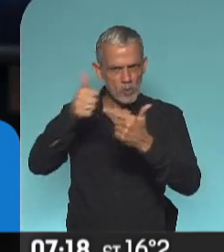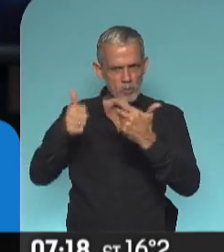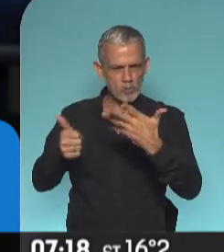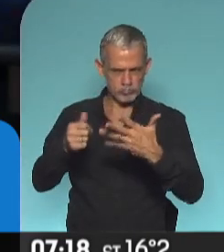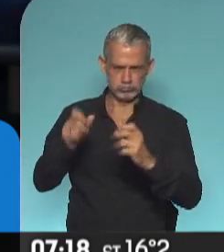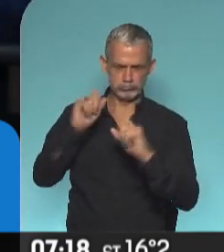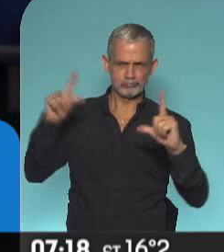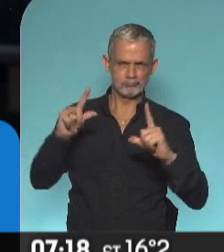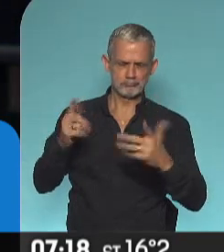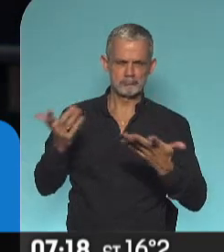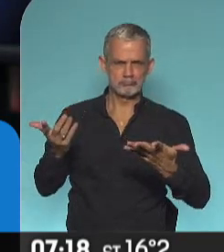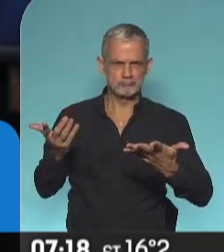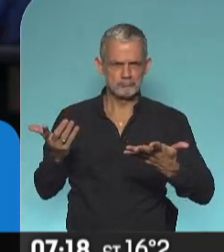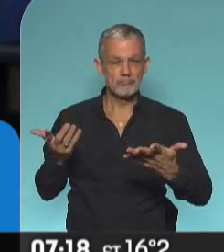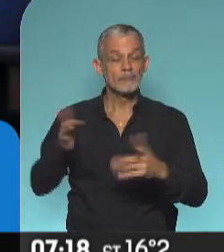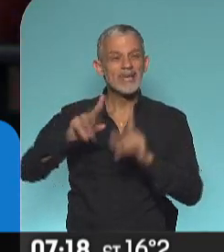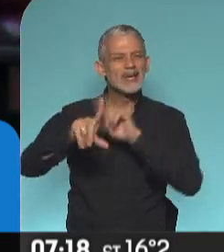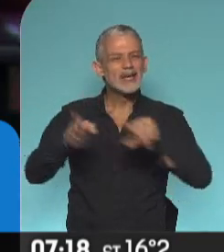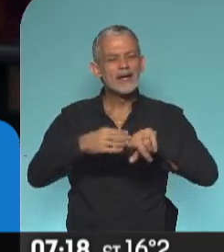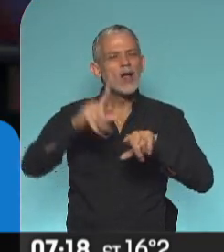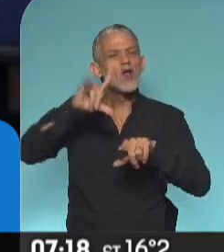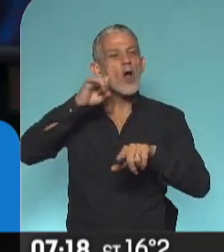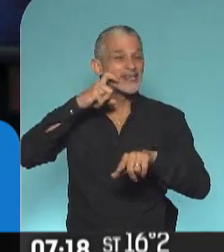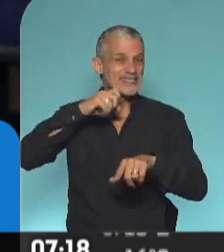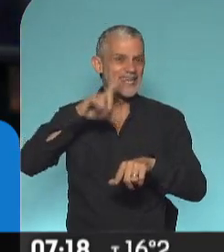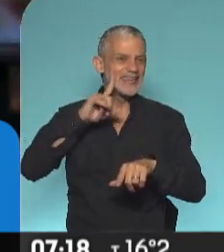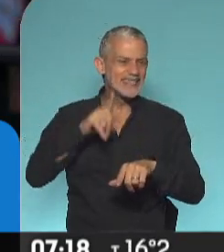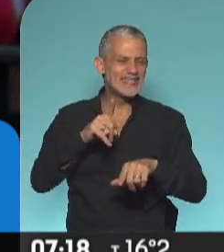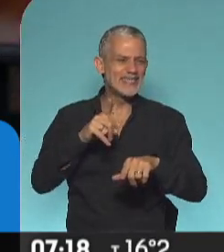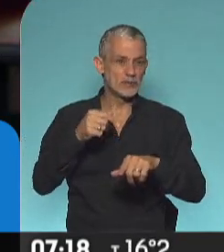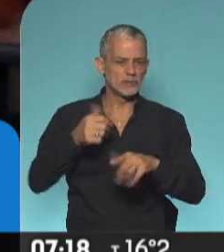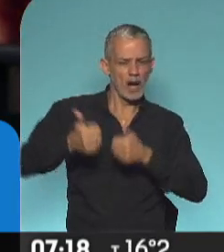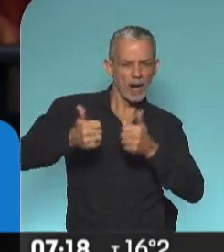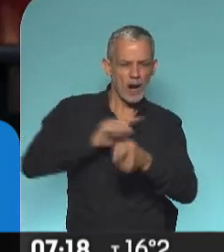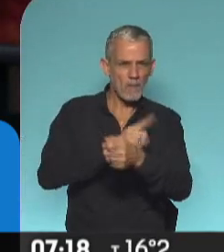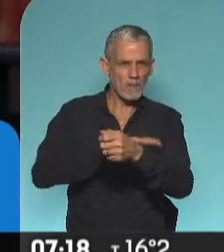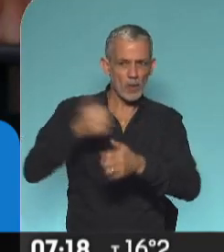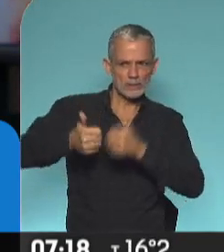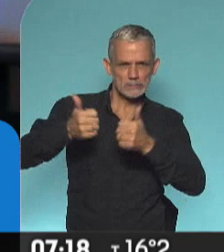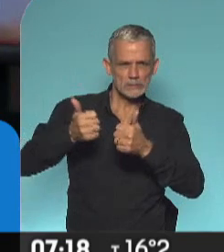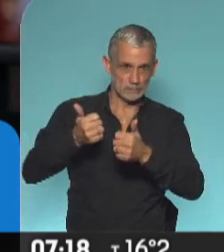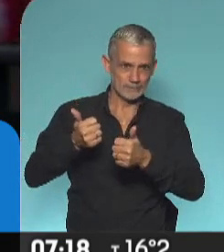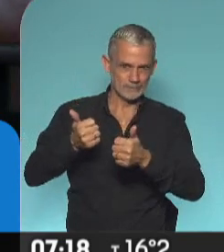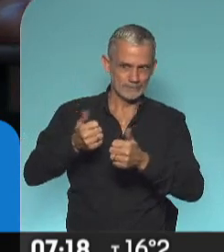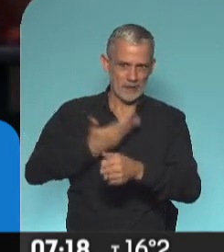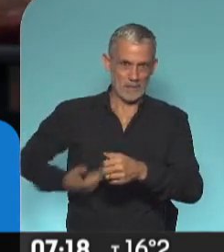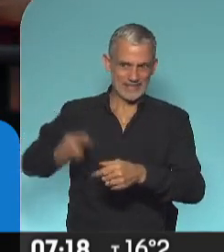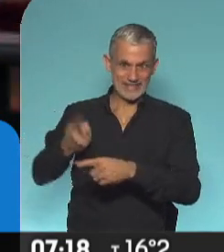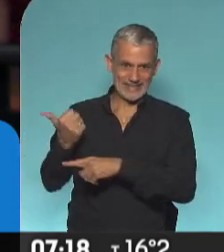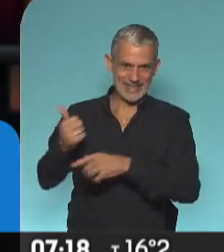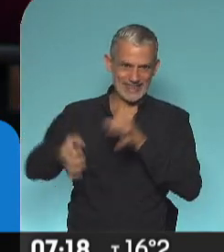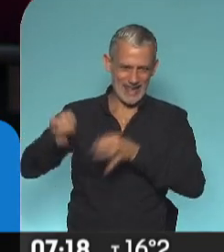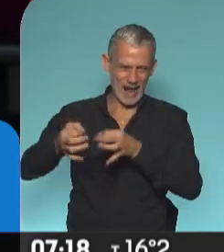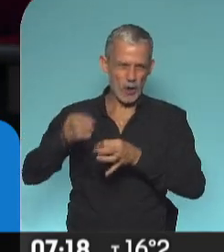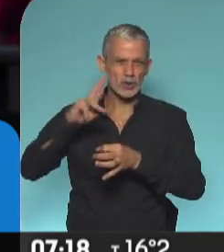sorpresa viene por ese lado. Ricardo Lorenzetti, que le está peleando poder todo el tiempo al presidente de la Corte, cargo el cual